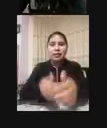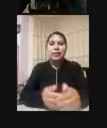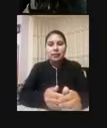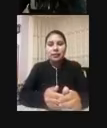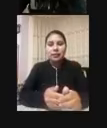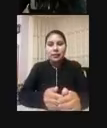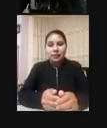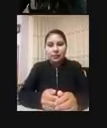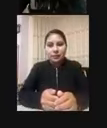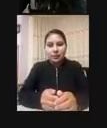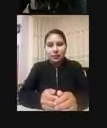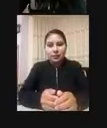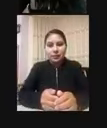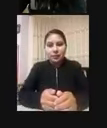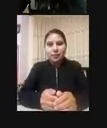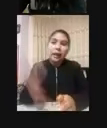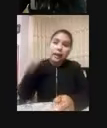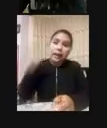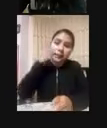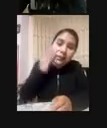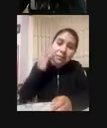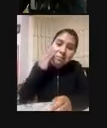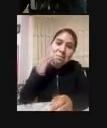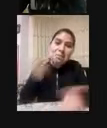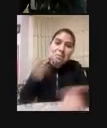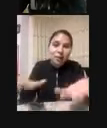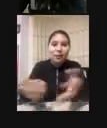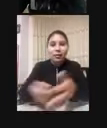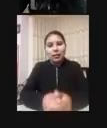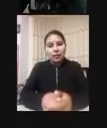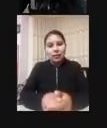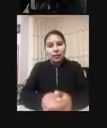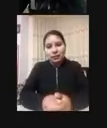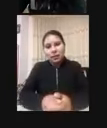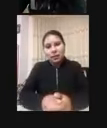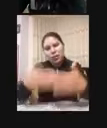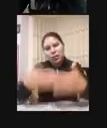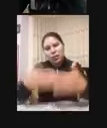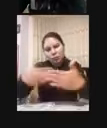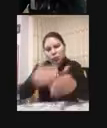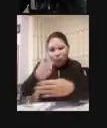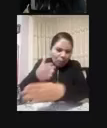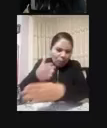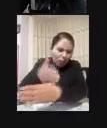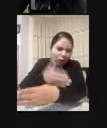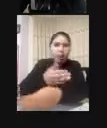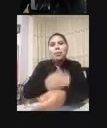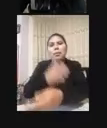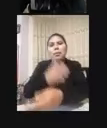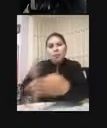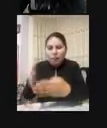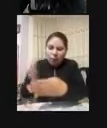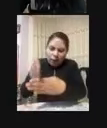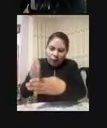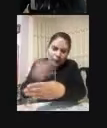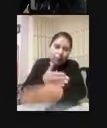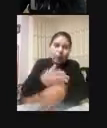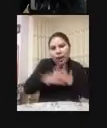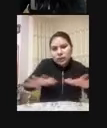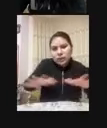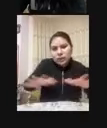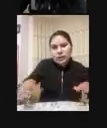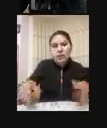terapéuticas que aplican diariamente en el proceso de rehabilitación nuestras doctoras, las licenciadas, y es una herramienta elaborada